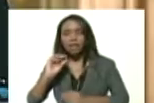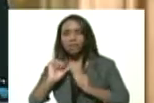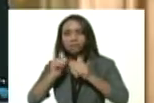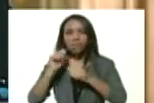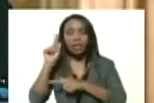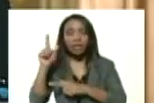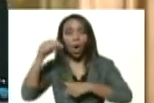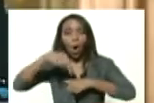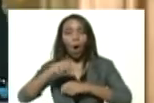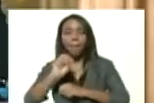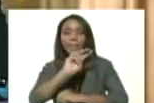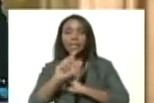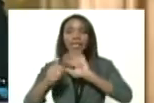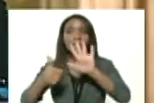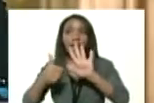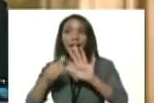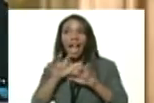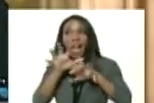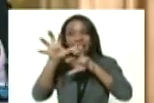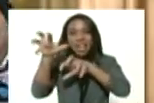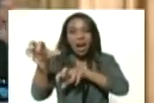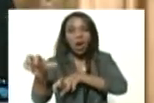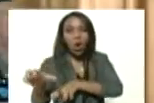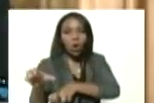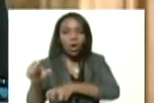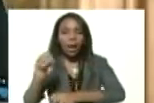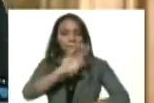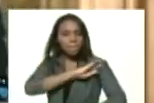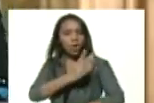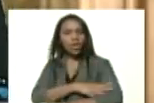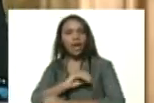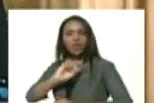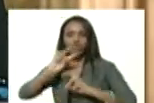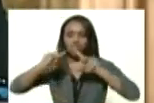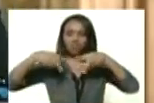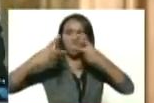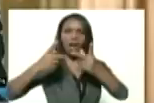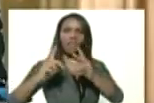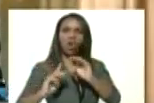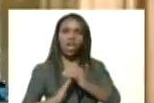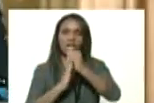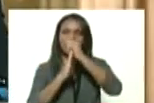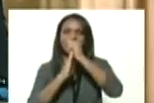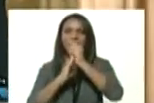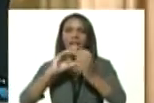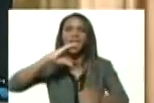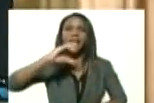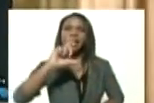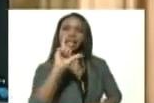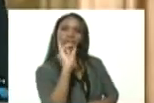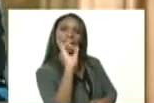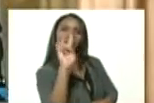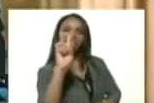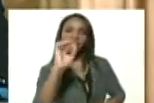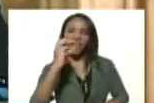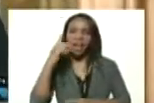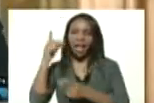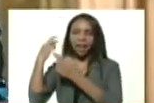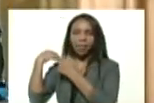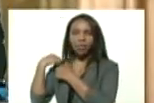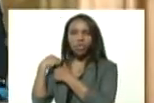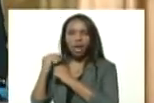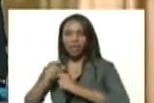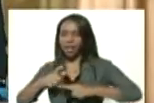26 el dragón iba a tomar el poder el nuevo líder clíver alcalá cordones el nuevo líder el gran